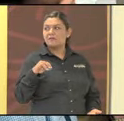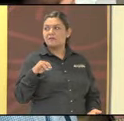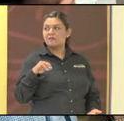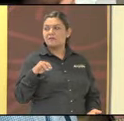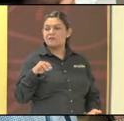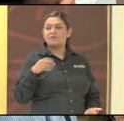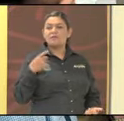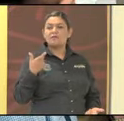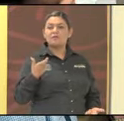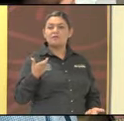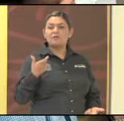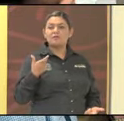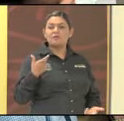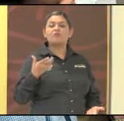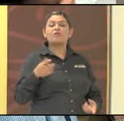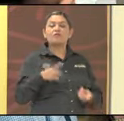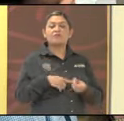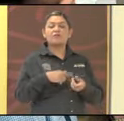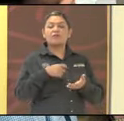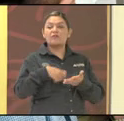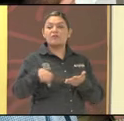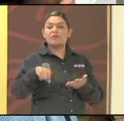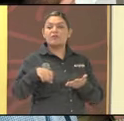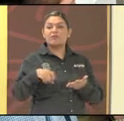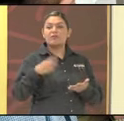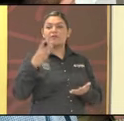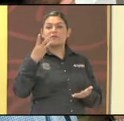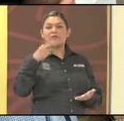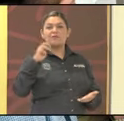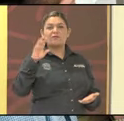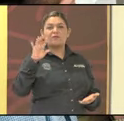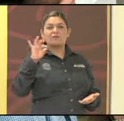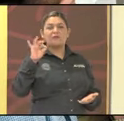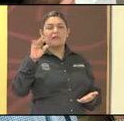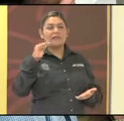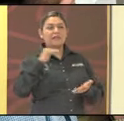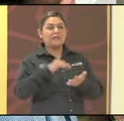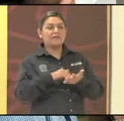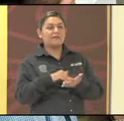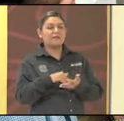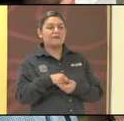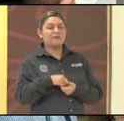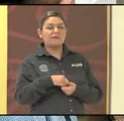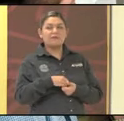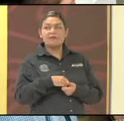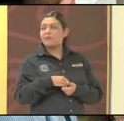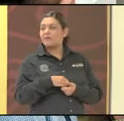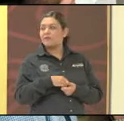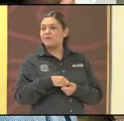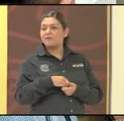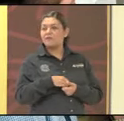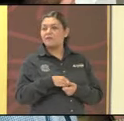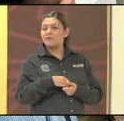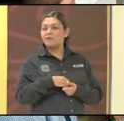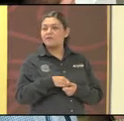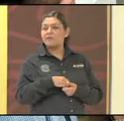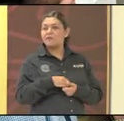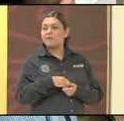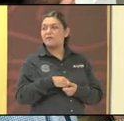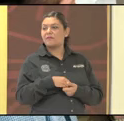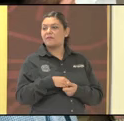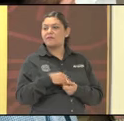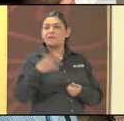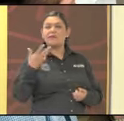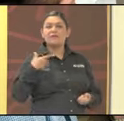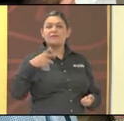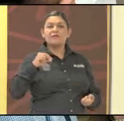¿Dónde están los que compraron el aparato? 340 y tantos mil. ¿Cuánto costó? ¿No está aquí